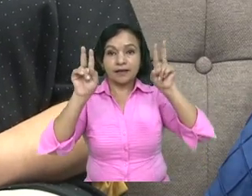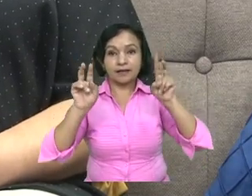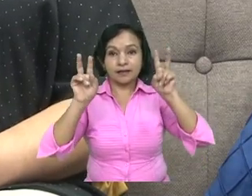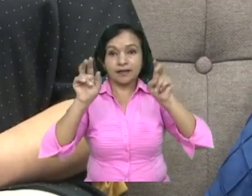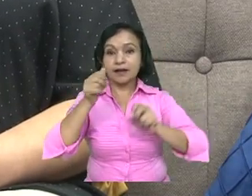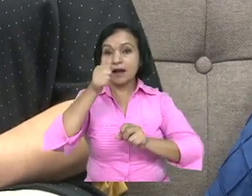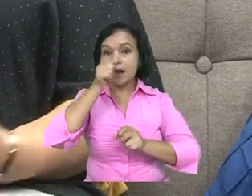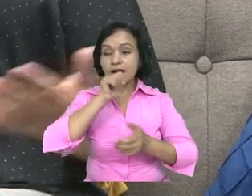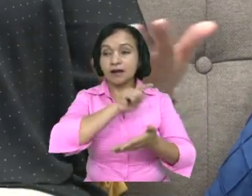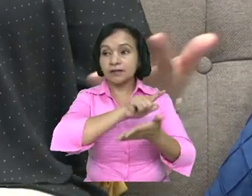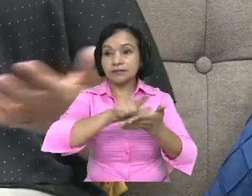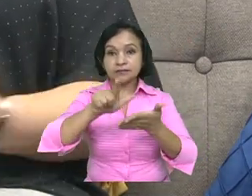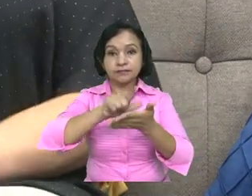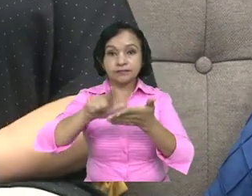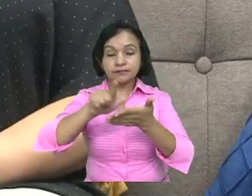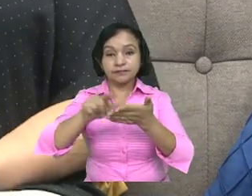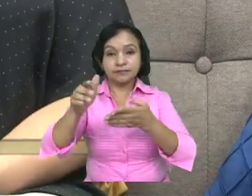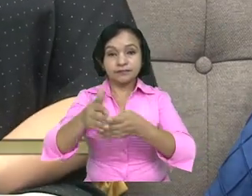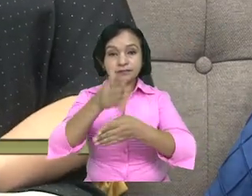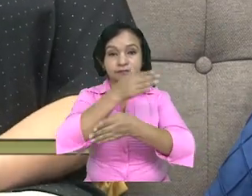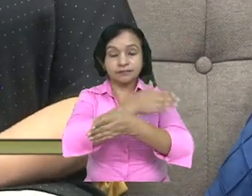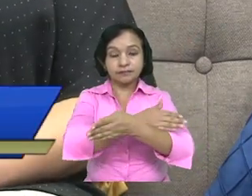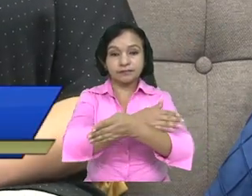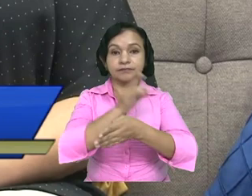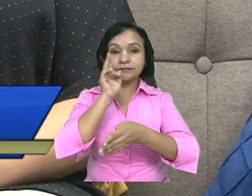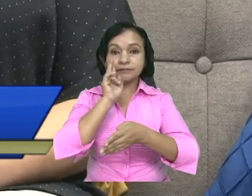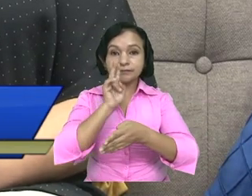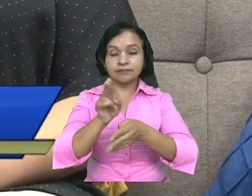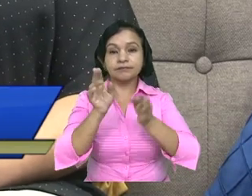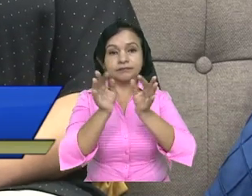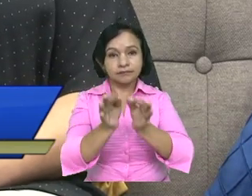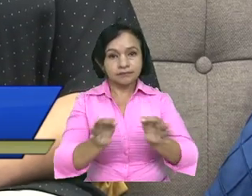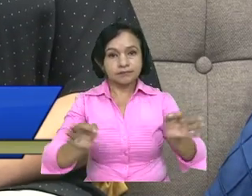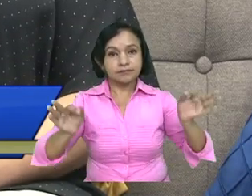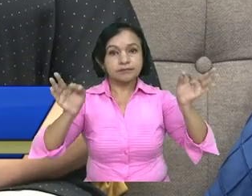mucho, y como decías al inicio, el impacto, ¿verdad?, que tiene